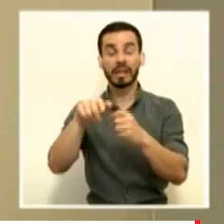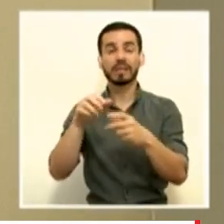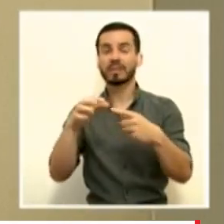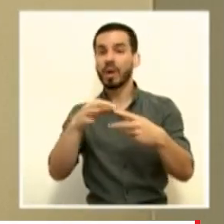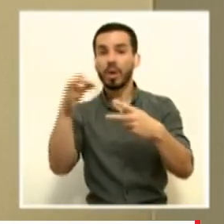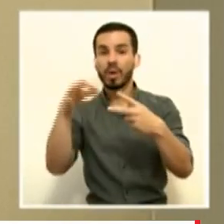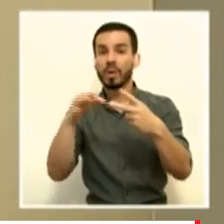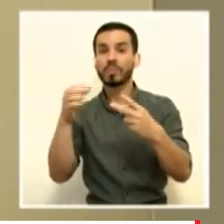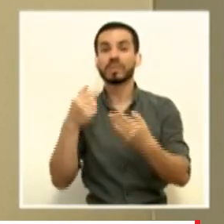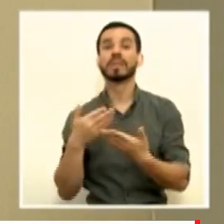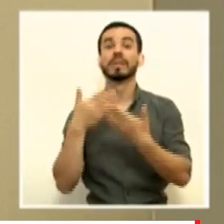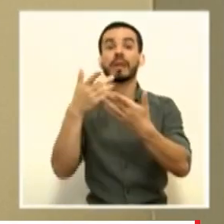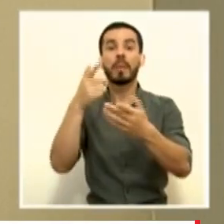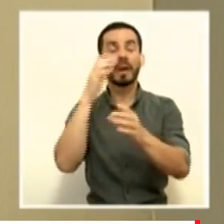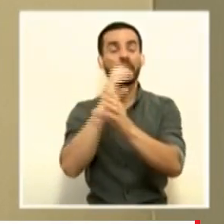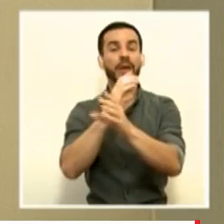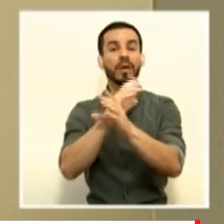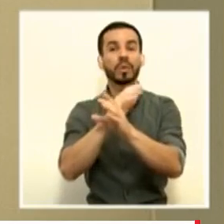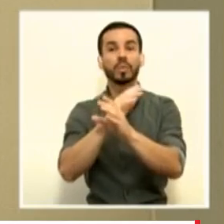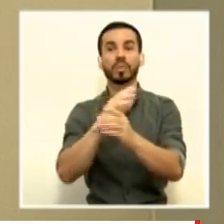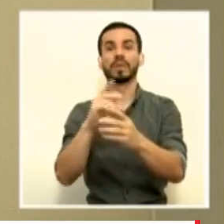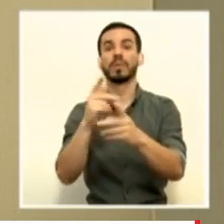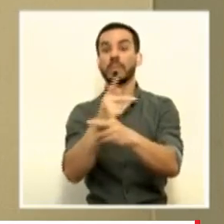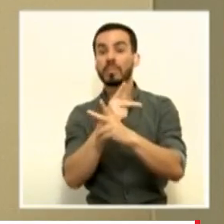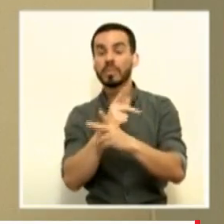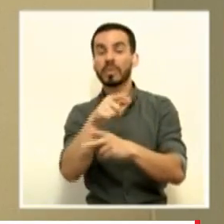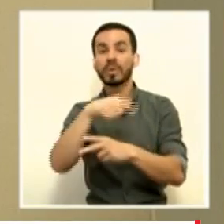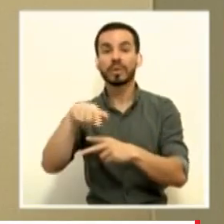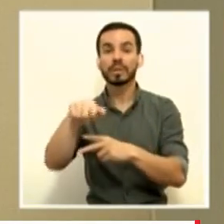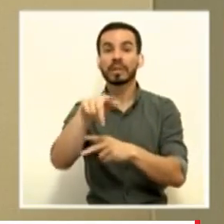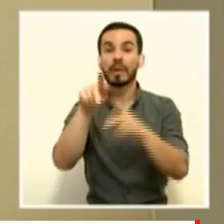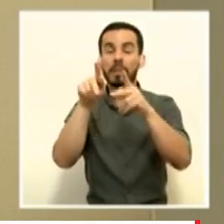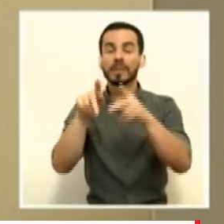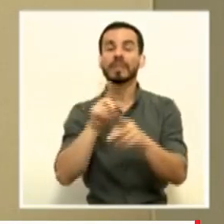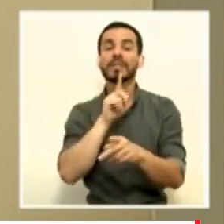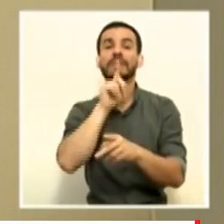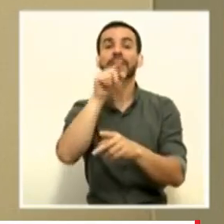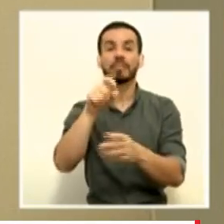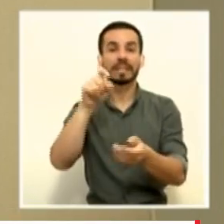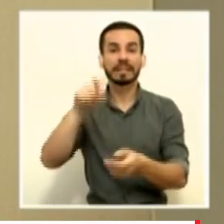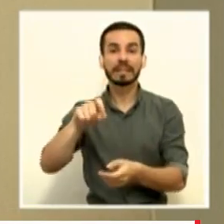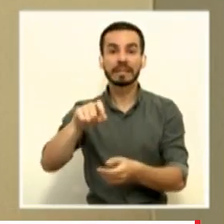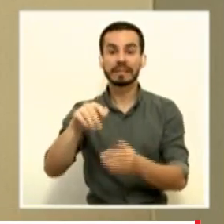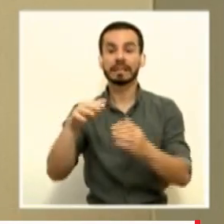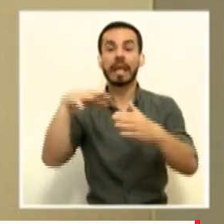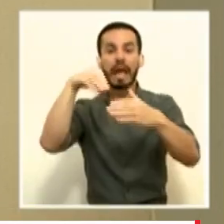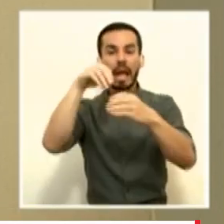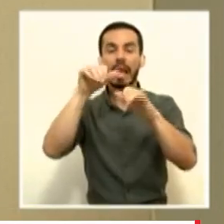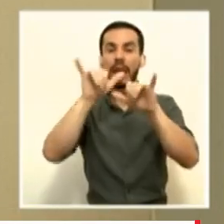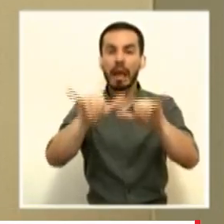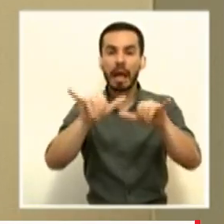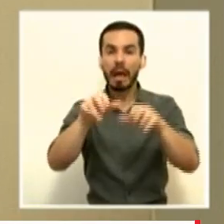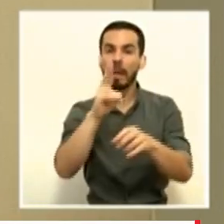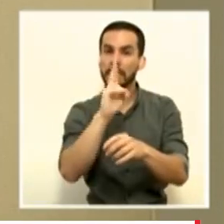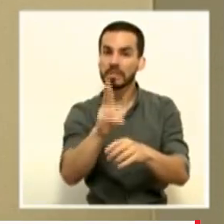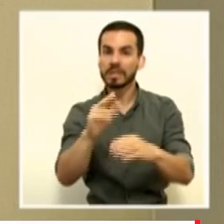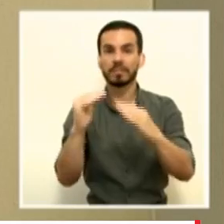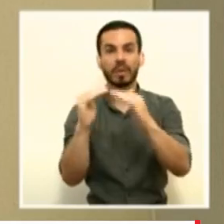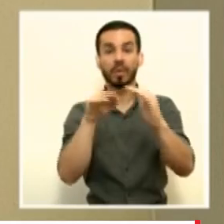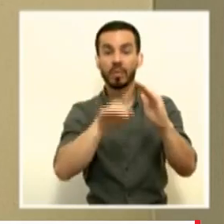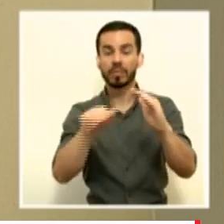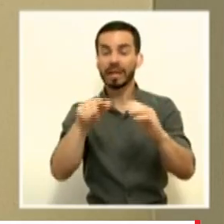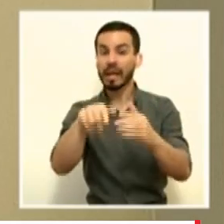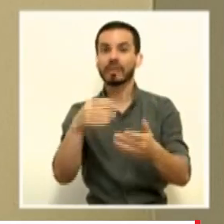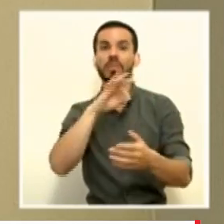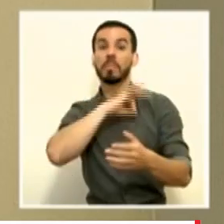opción que se da para el cuidado y el resguardo de personas que verdaderamente lo necesitan en la comunidad. En realidad el albergue